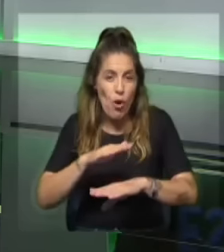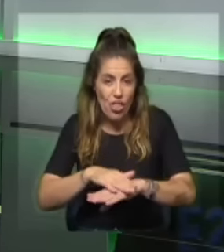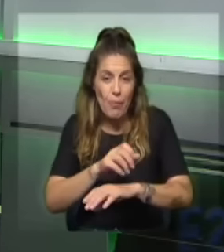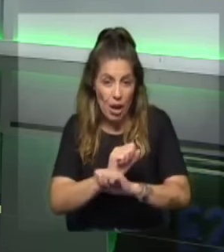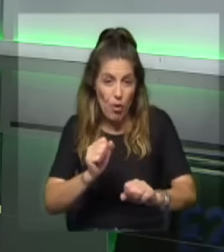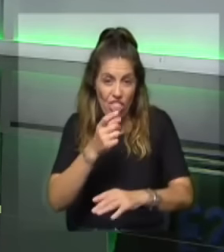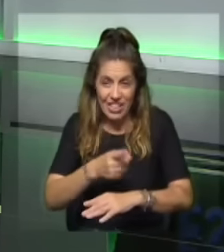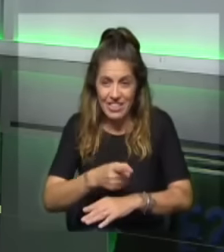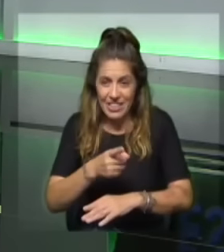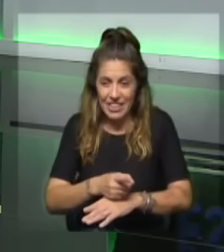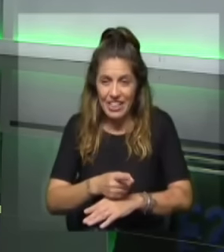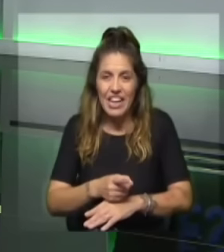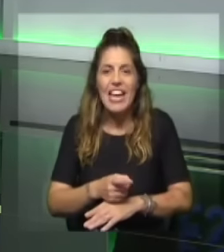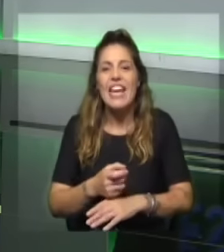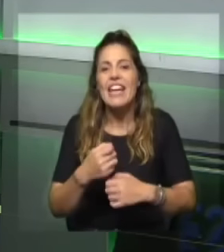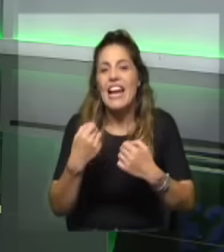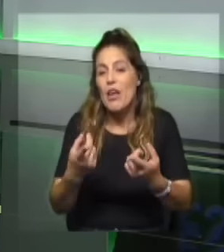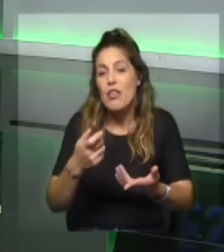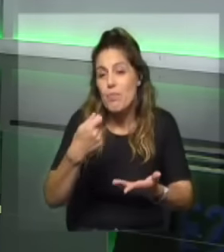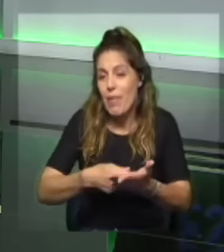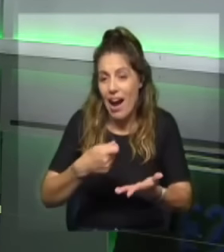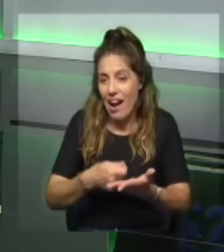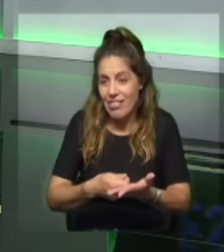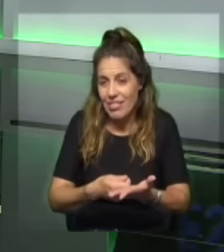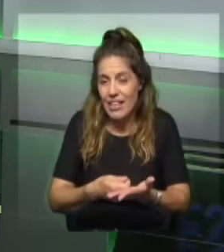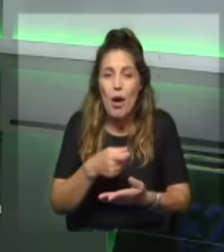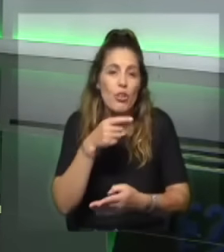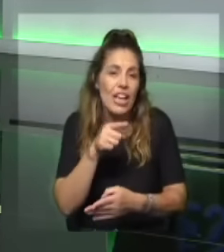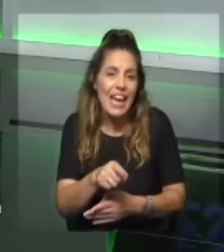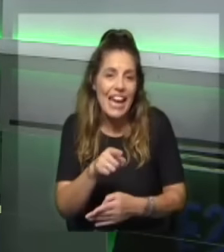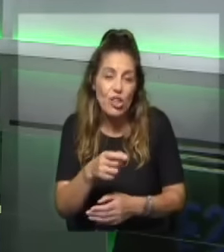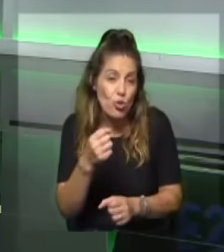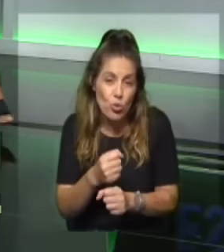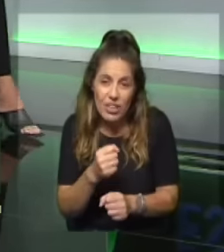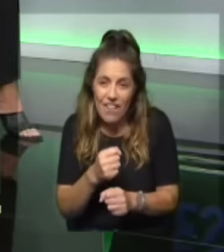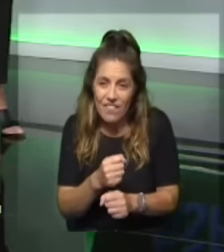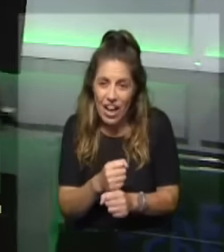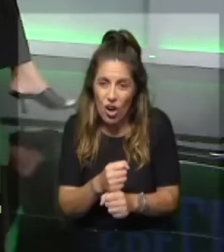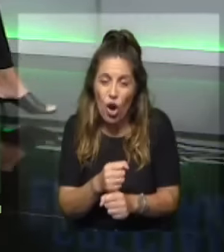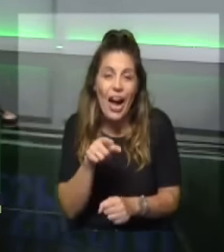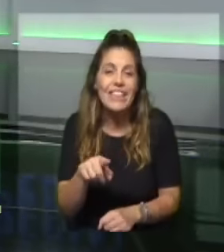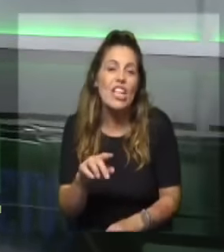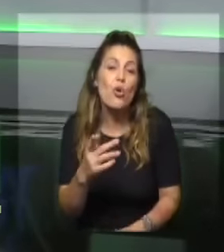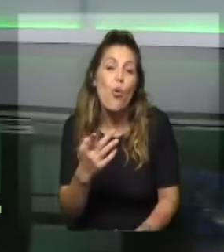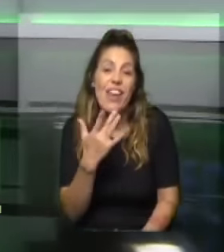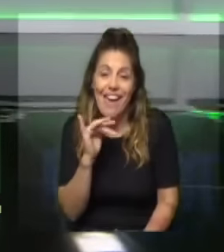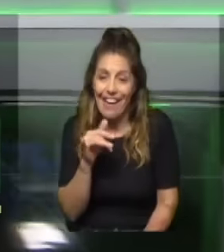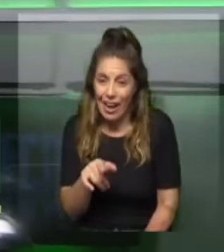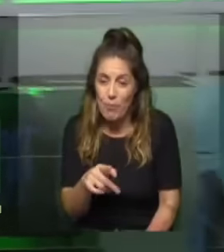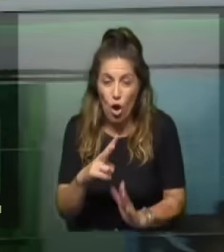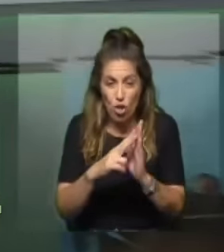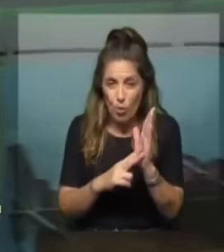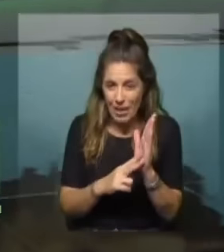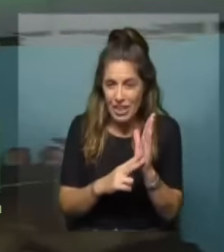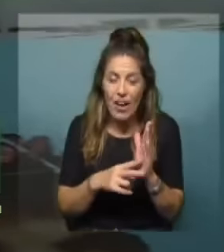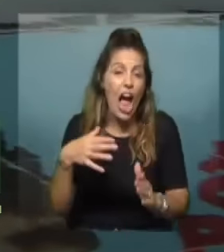que reciben regularmente una remuneración porque como les decíamos esto es un trabajo Esta es un ejemplo de normativa